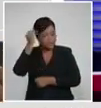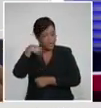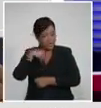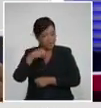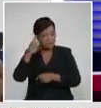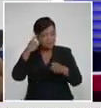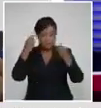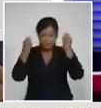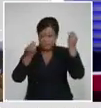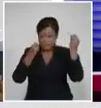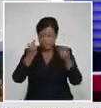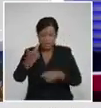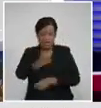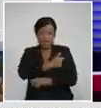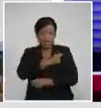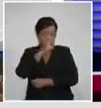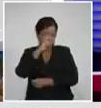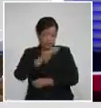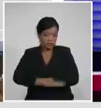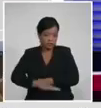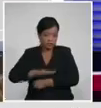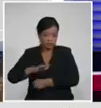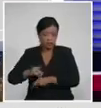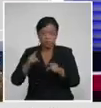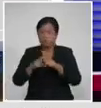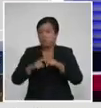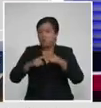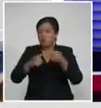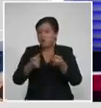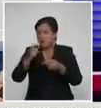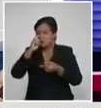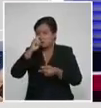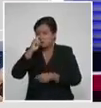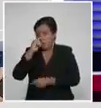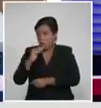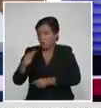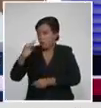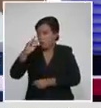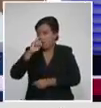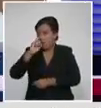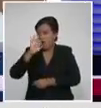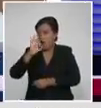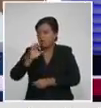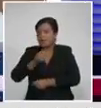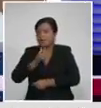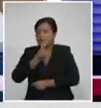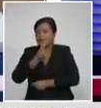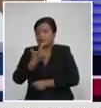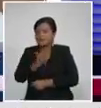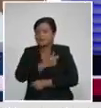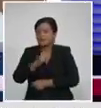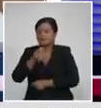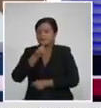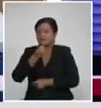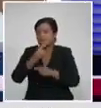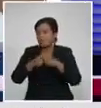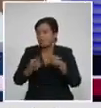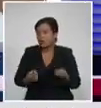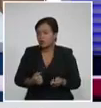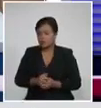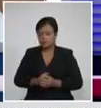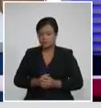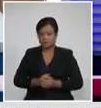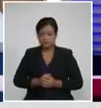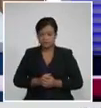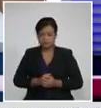los niños. ¿Por qué los mayores de 80 no se pueden vacunar ahora? Bueno, se van a vacunar en los